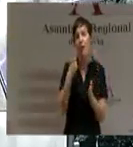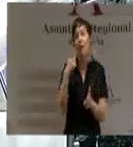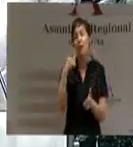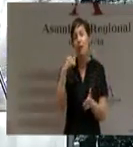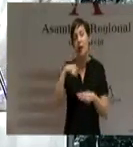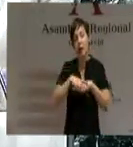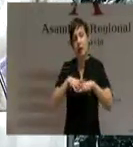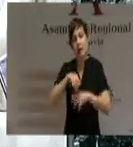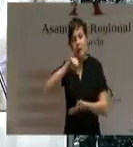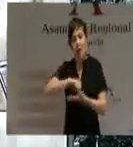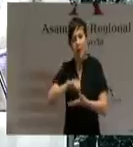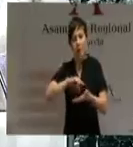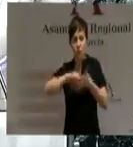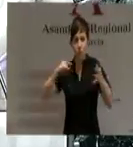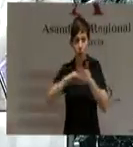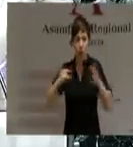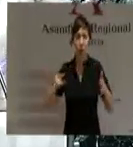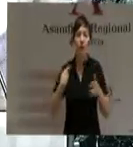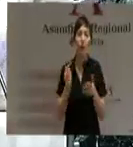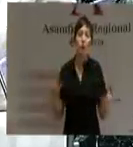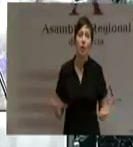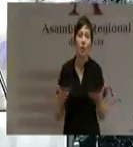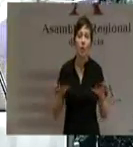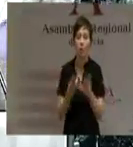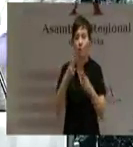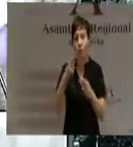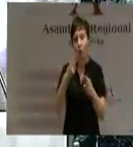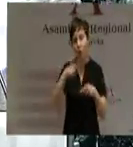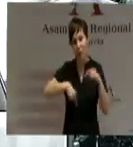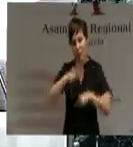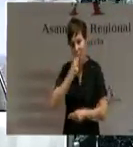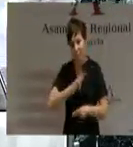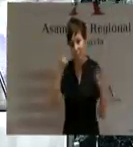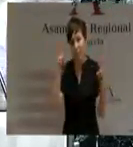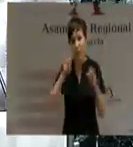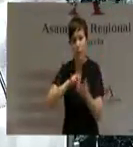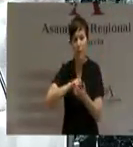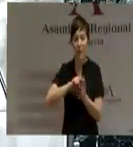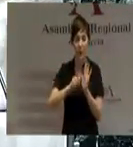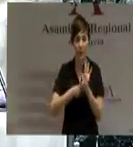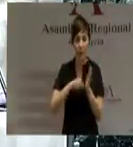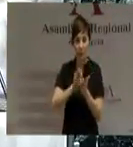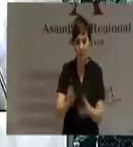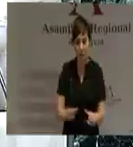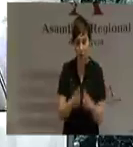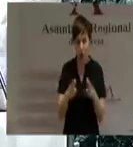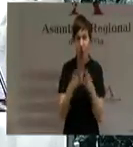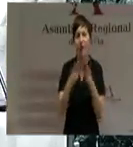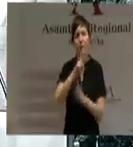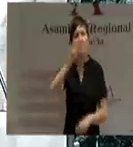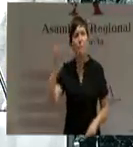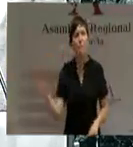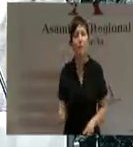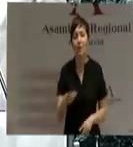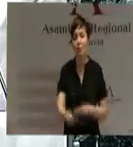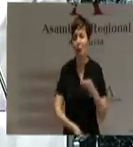Tecnológicos, el Plan de Impulso al Transporte Público, vivienda, nueva ley de servicios sociales, nada de eso se ha hecho. ¿Es lo que va a hacer usted en el